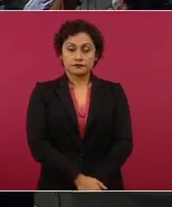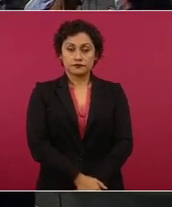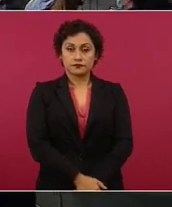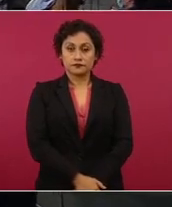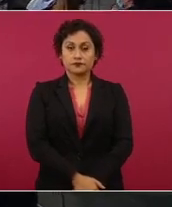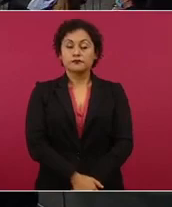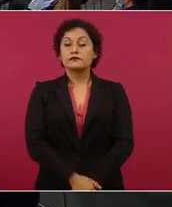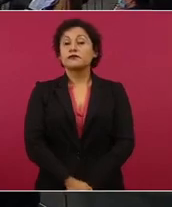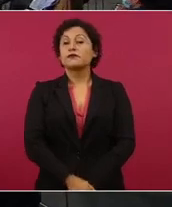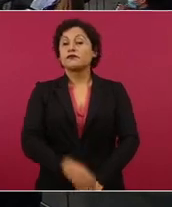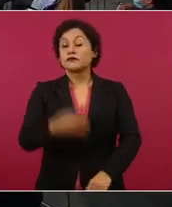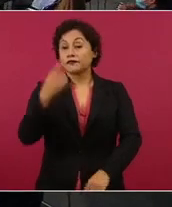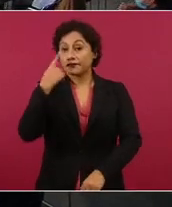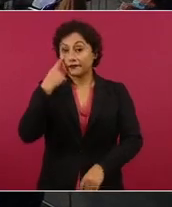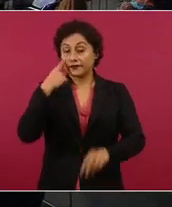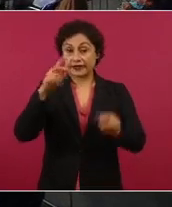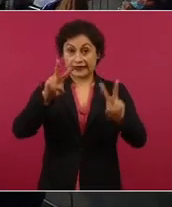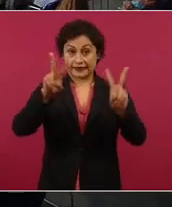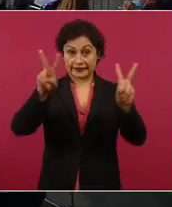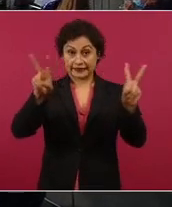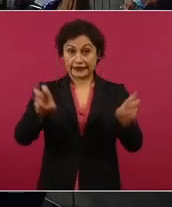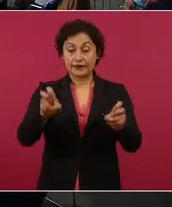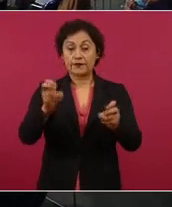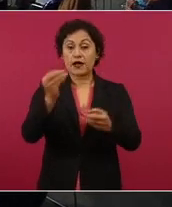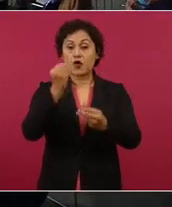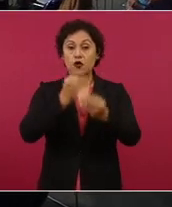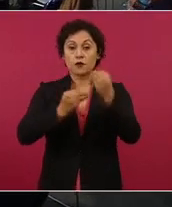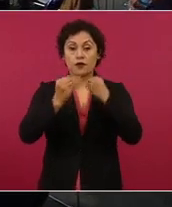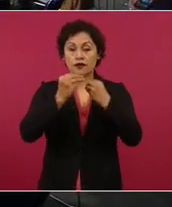Sí, lo que tiene que ver con alimentos, no.